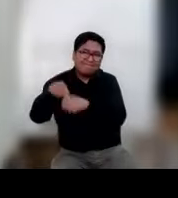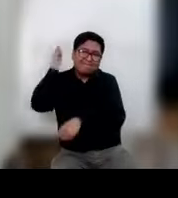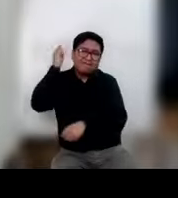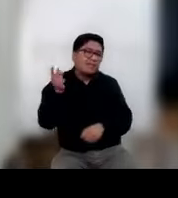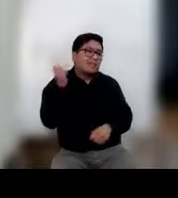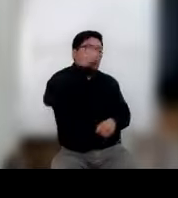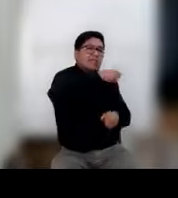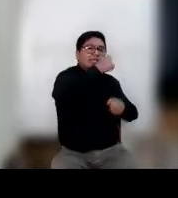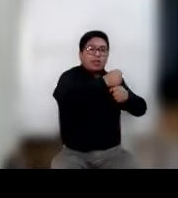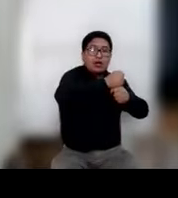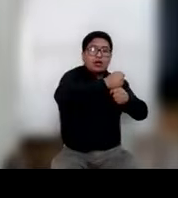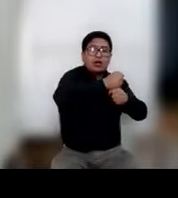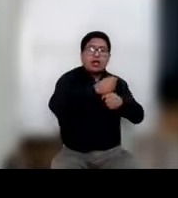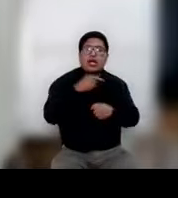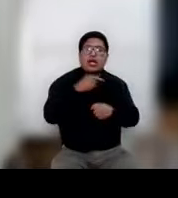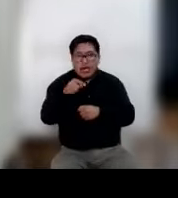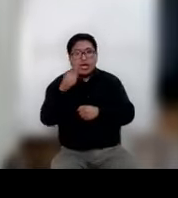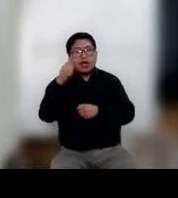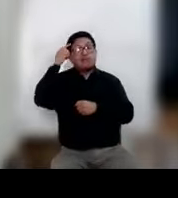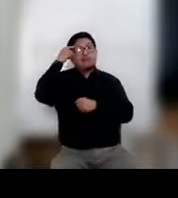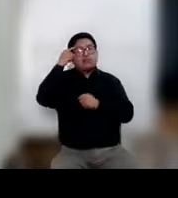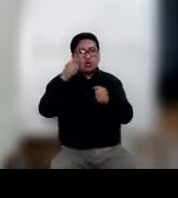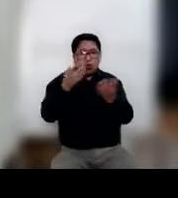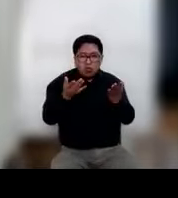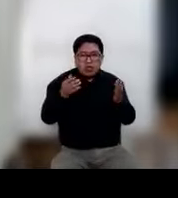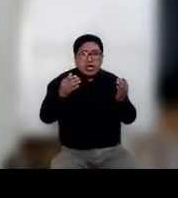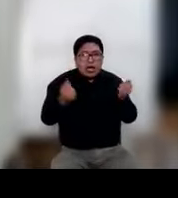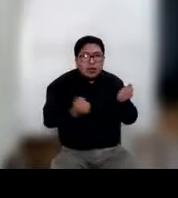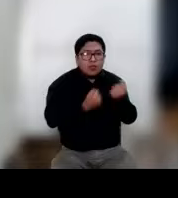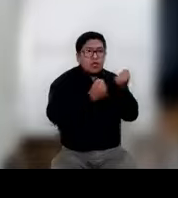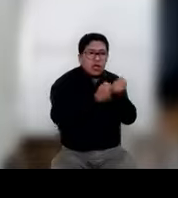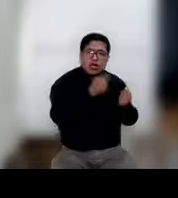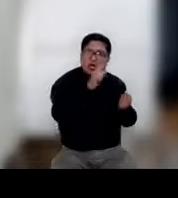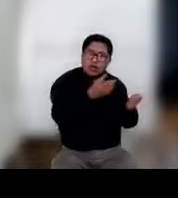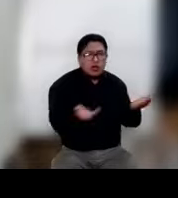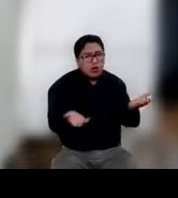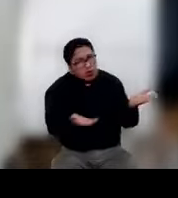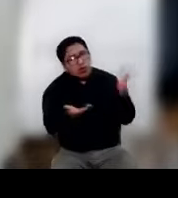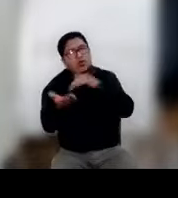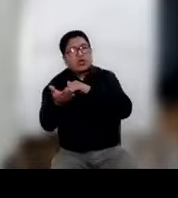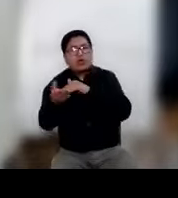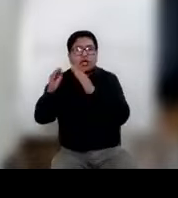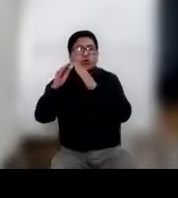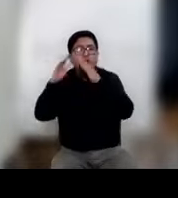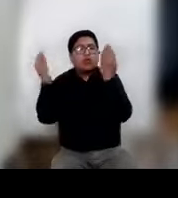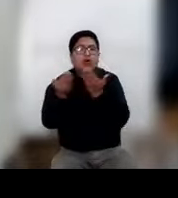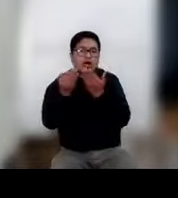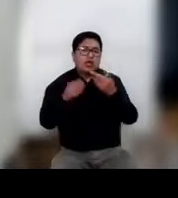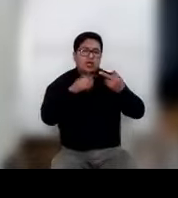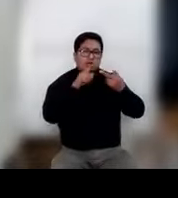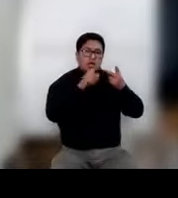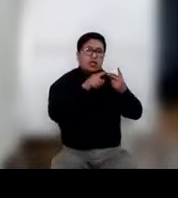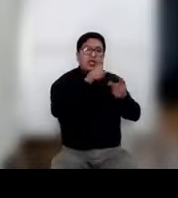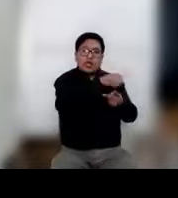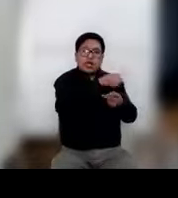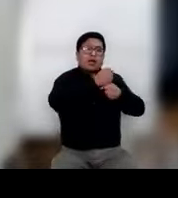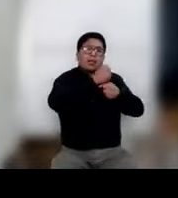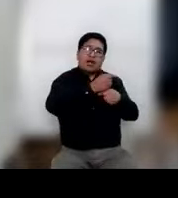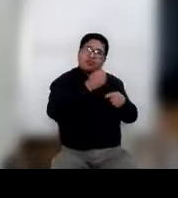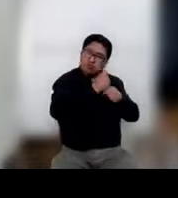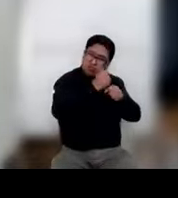de inserción había una política de nivelación para aquellos que por por esta cuestión de trabajo han dejado de estudiar